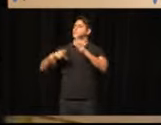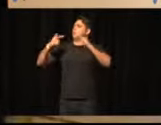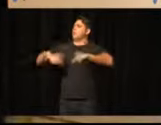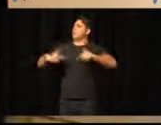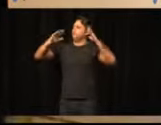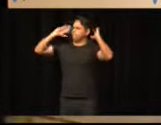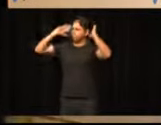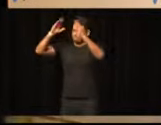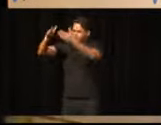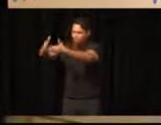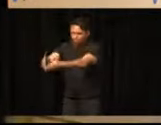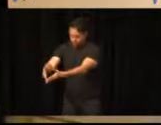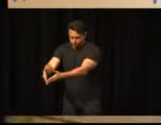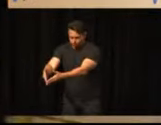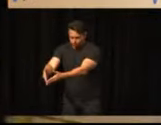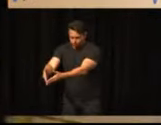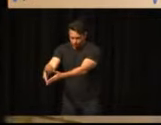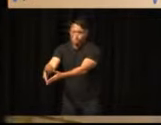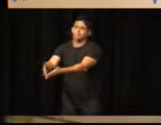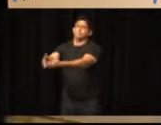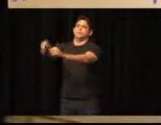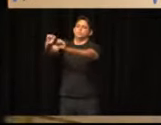trabajo pueda tener